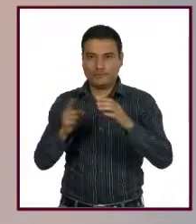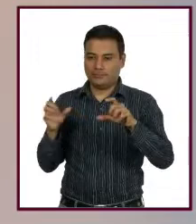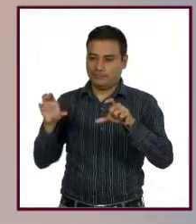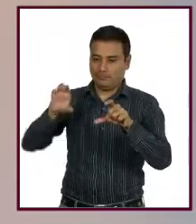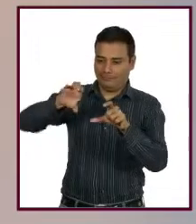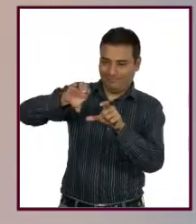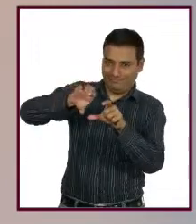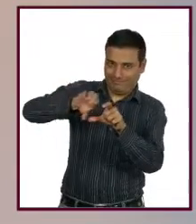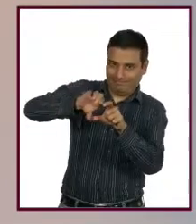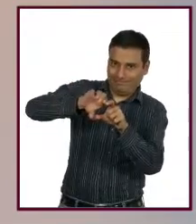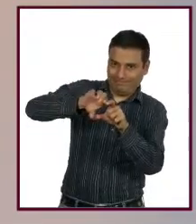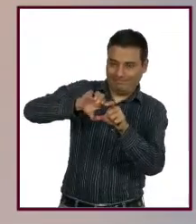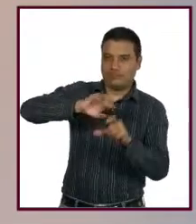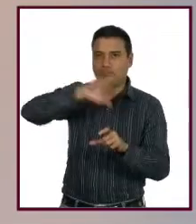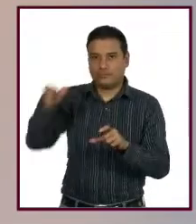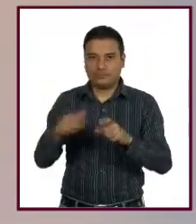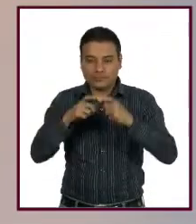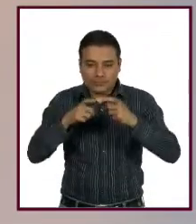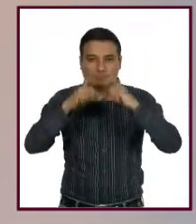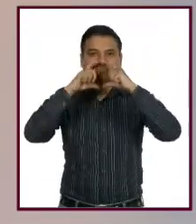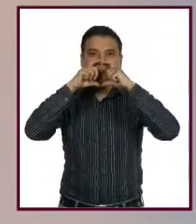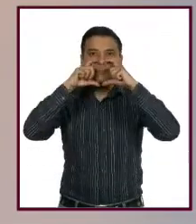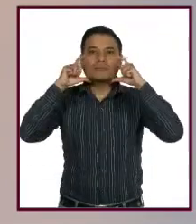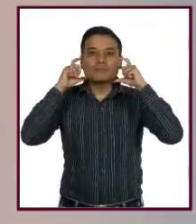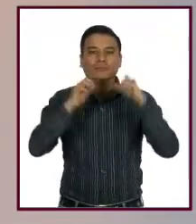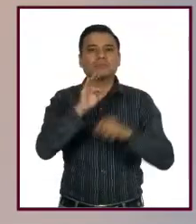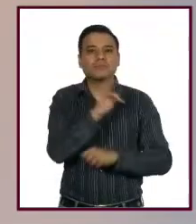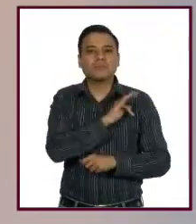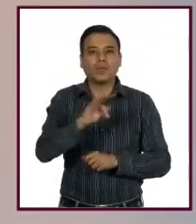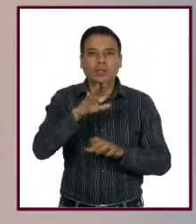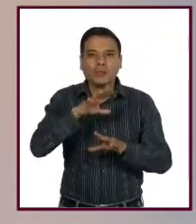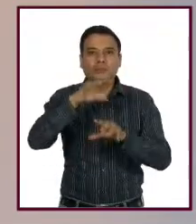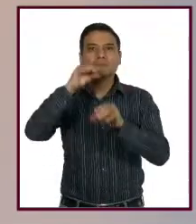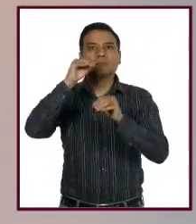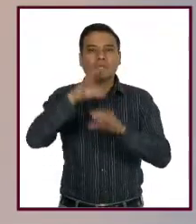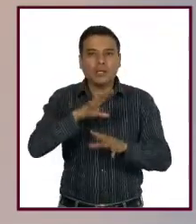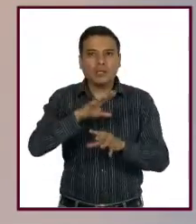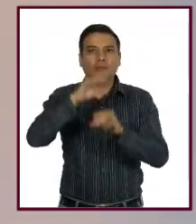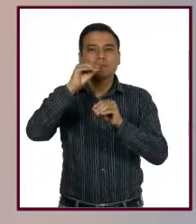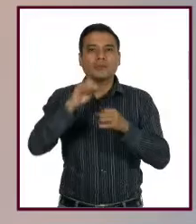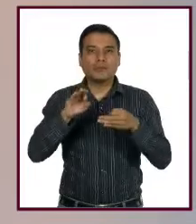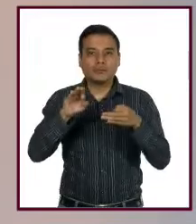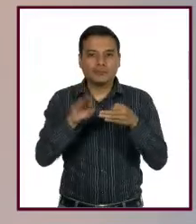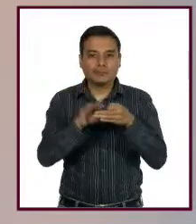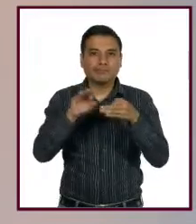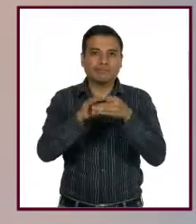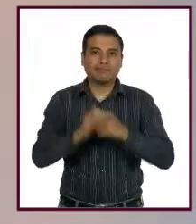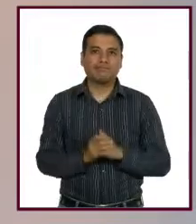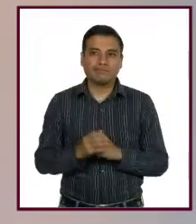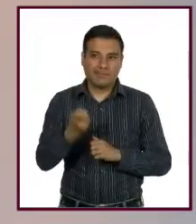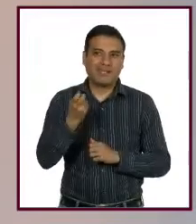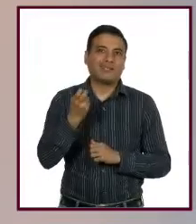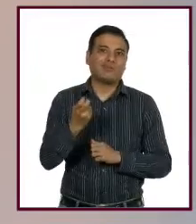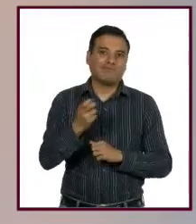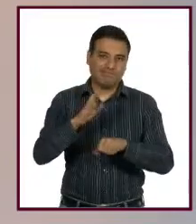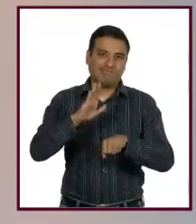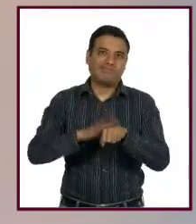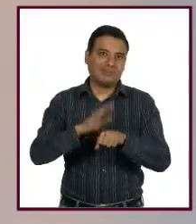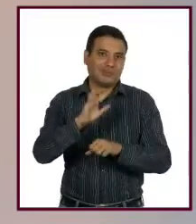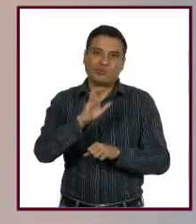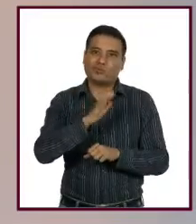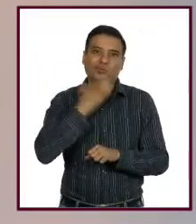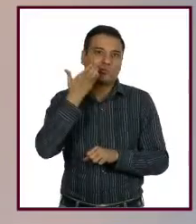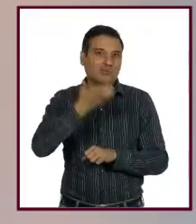y a su vez teniendo el efecto. Entonces, a final de cuentas, creo que es otra respuesta más por qué son tan frecuentes, por